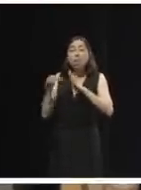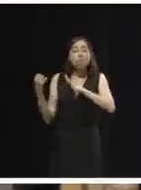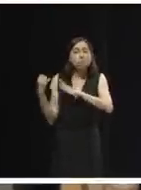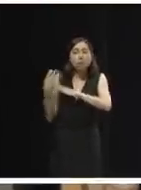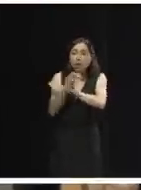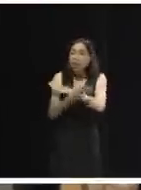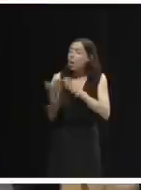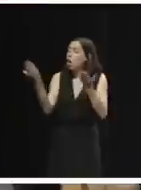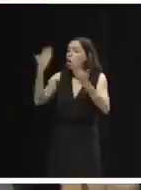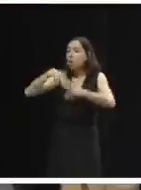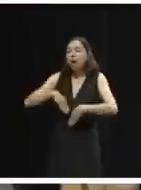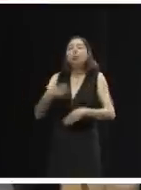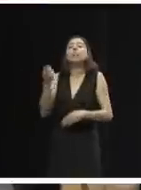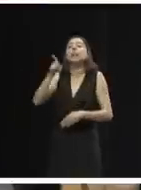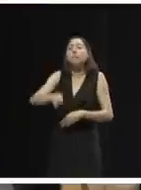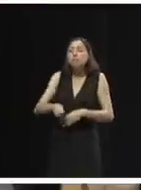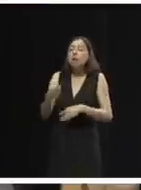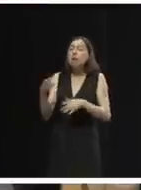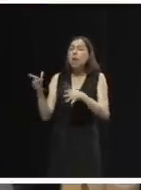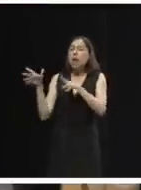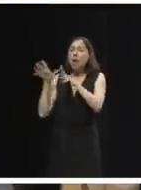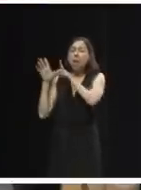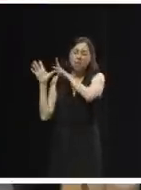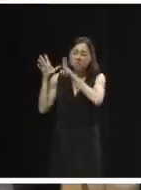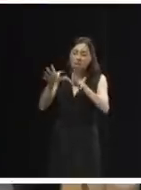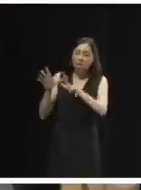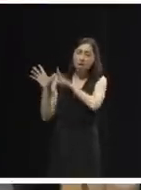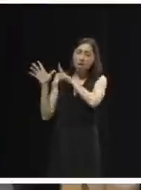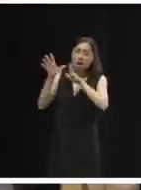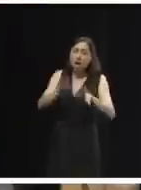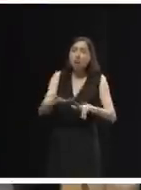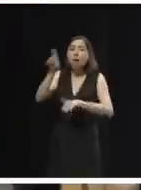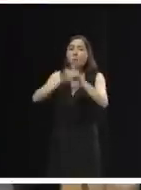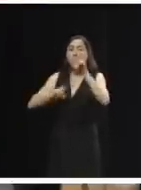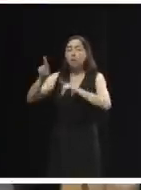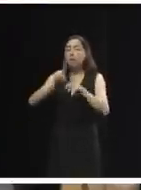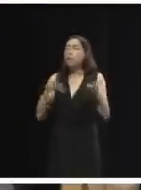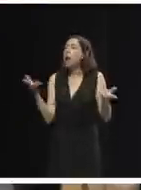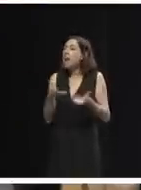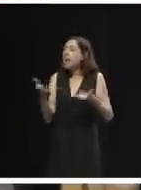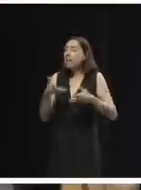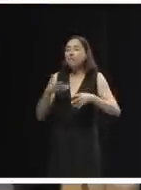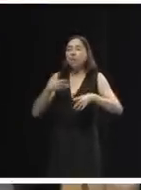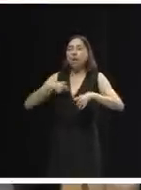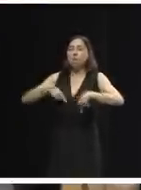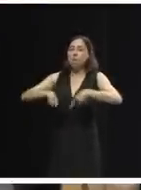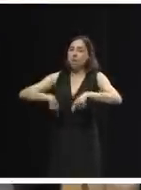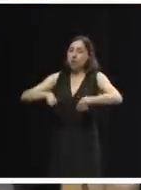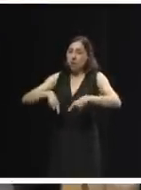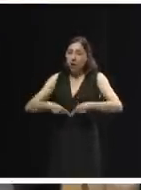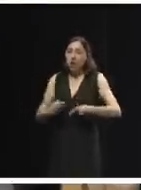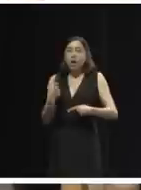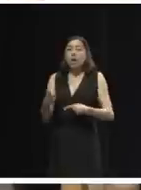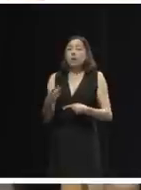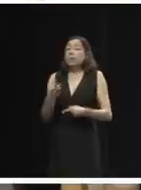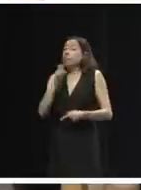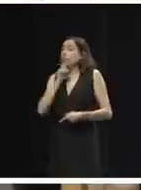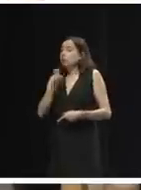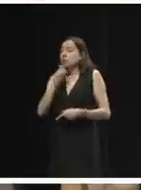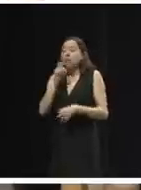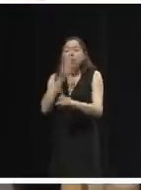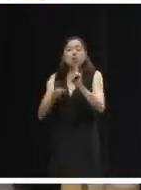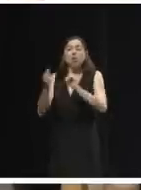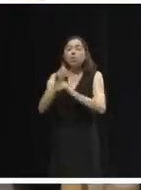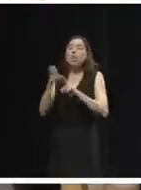un problema terrible de movilidad. Si no arreglamos ese problema de movilidad, difícilmente tendremos una sociedad de iguales con